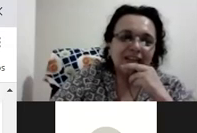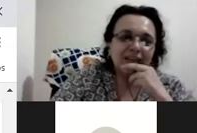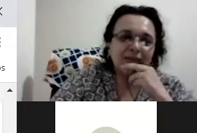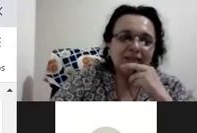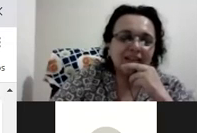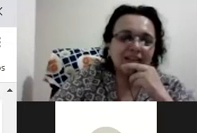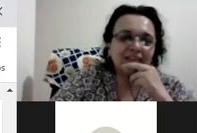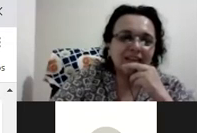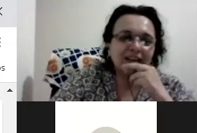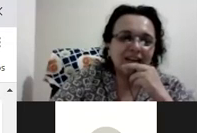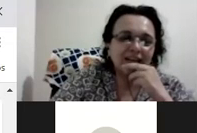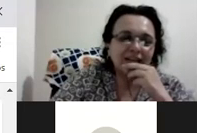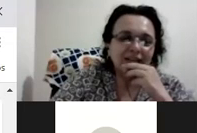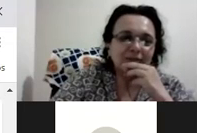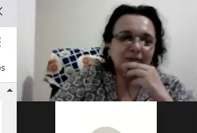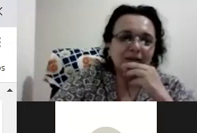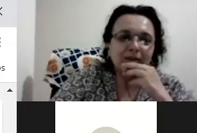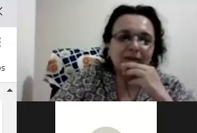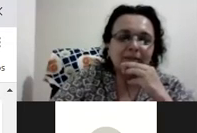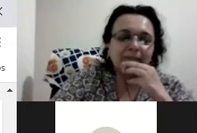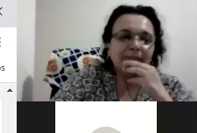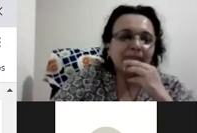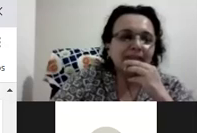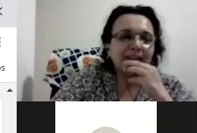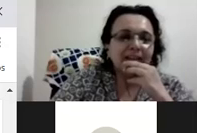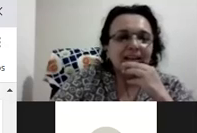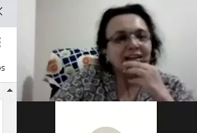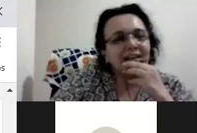y ellos así le dicen al asunto de la mujer.